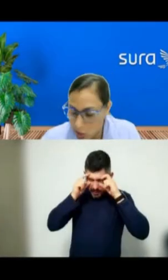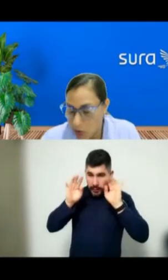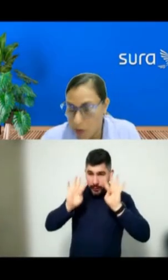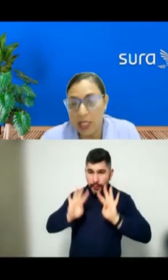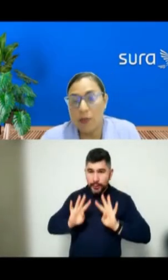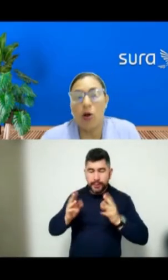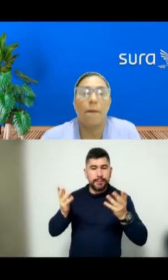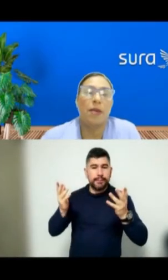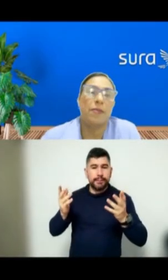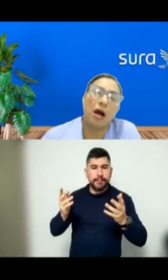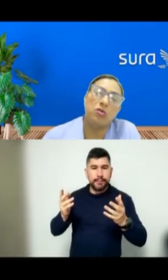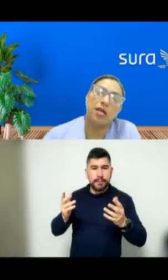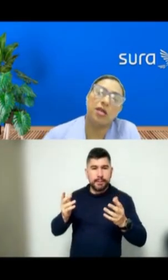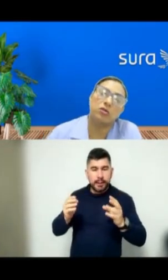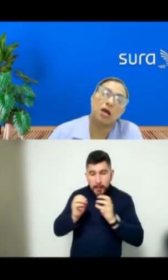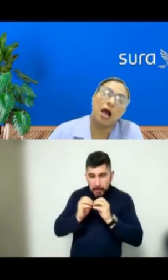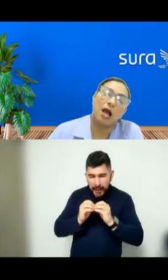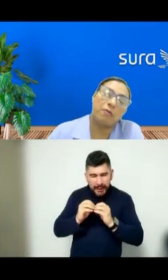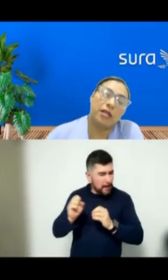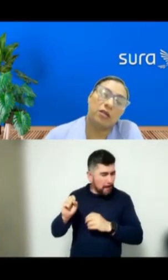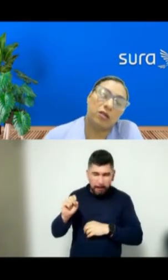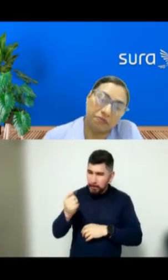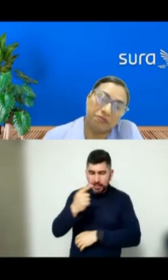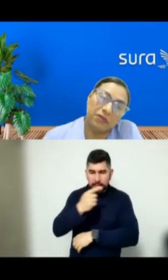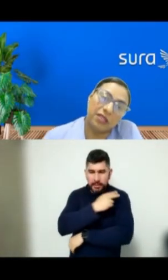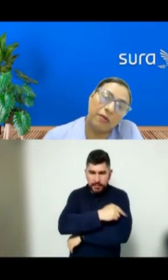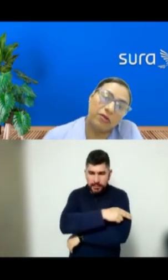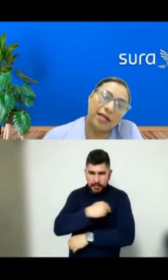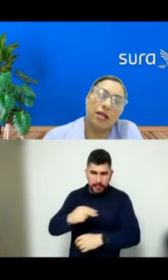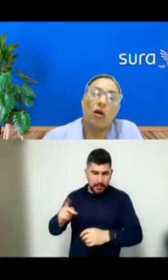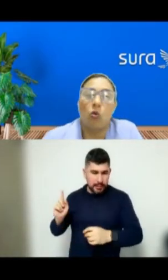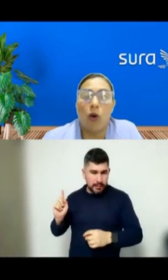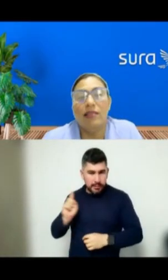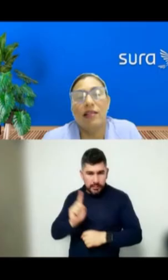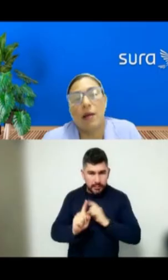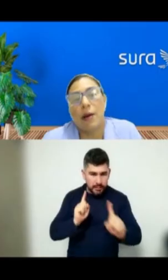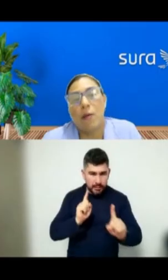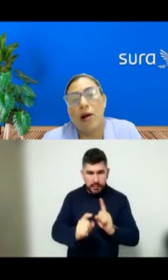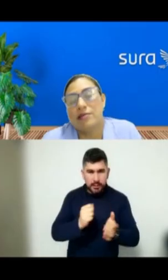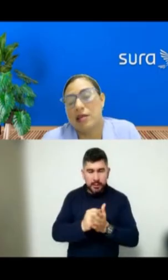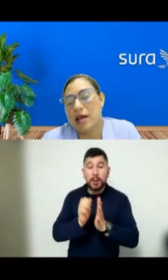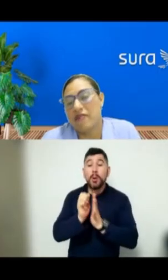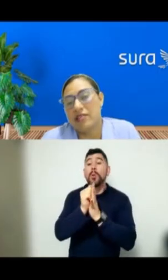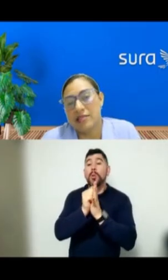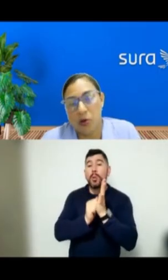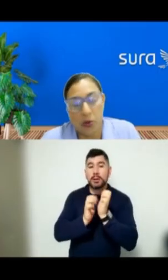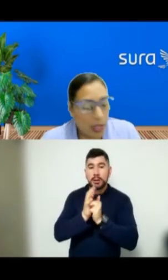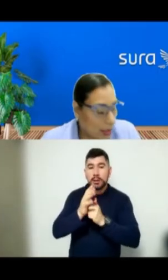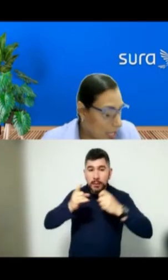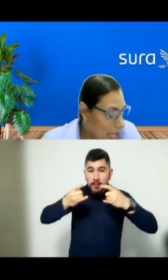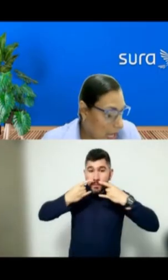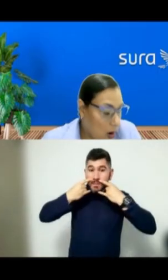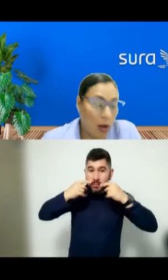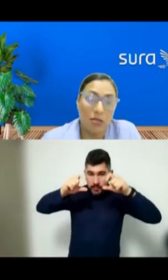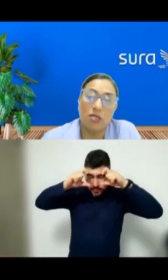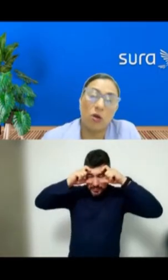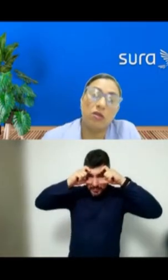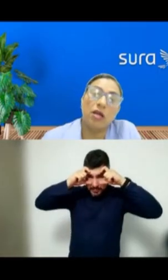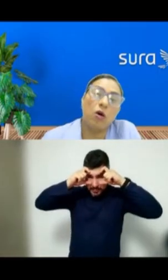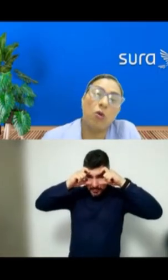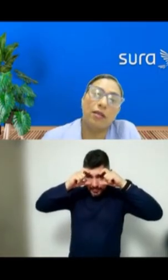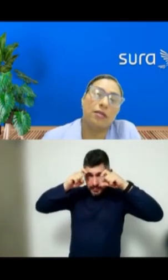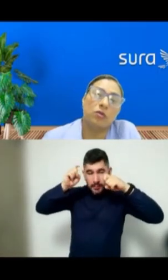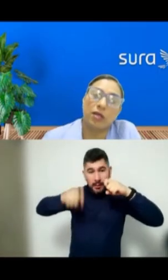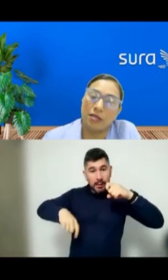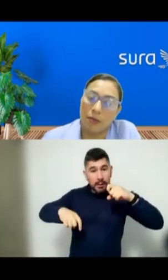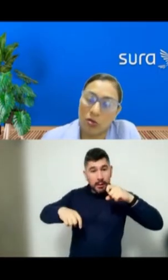otros. Pero como mínimo, en primeros auxilios, al momento debemos tener guantes, tapabocas y gafas de seguridad. Ahora, si